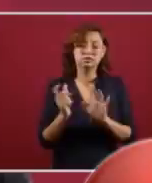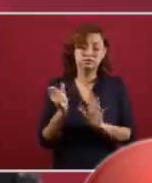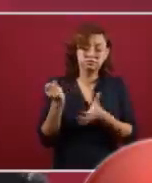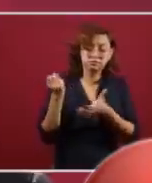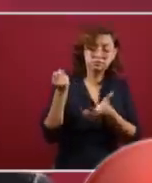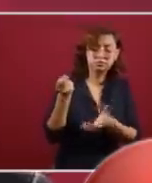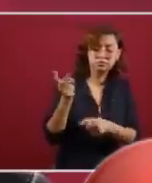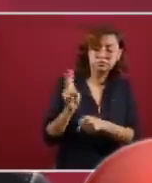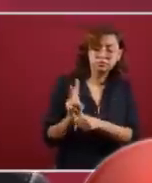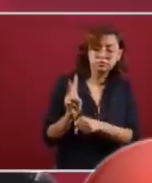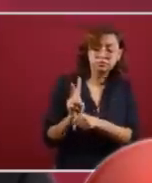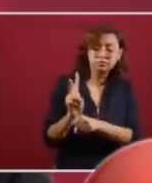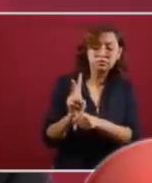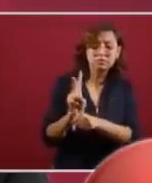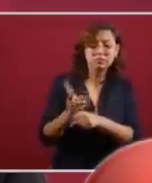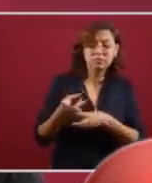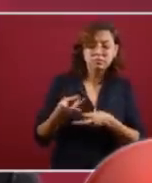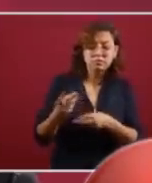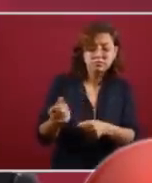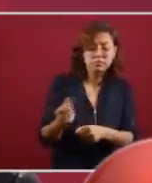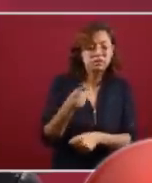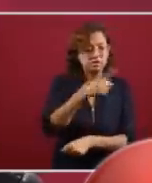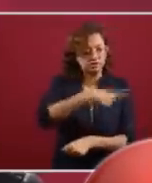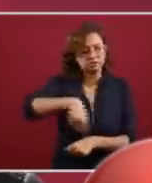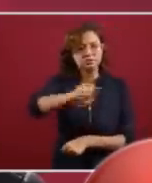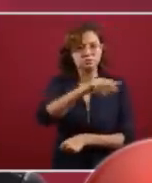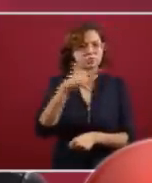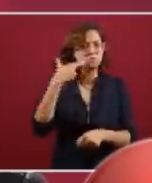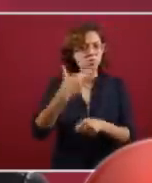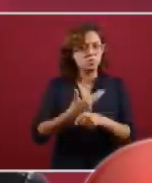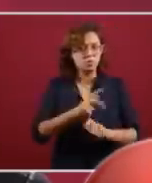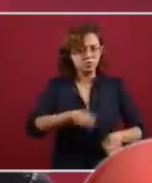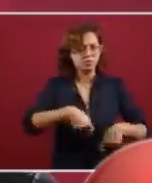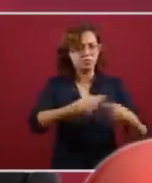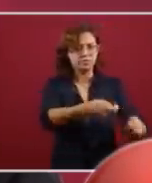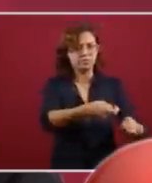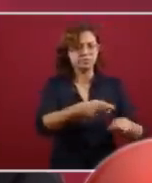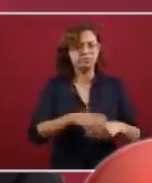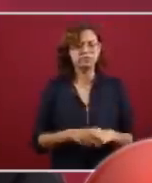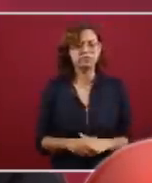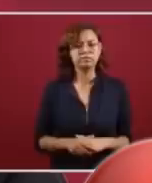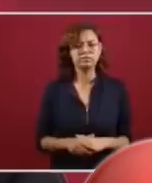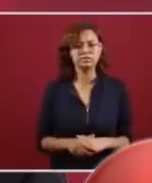presupuesto. Esas son sus funciones. Y